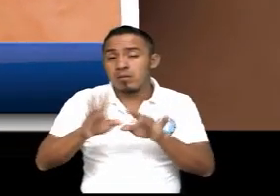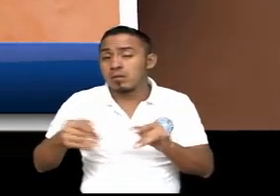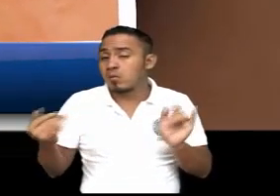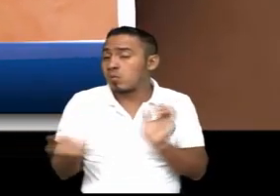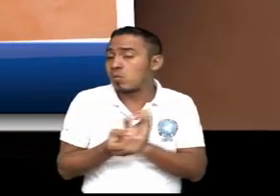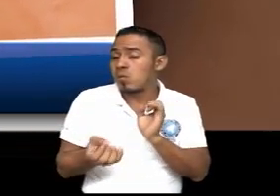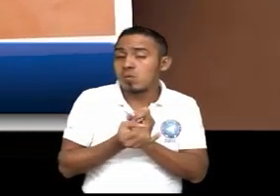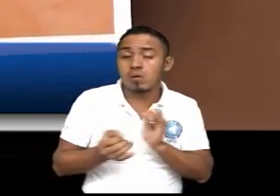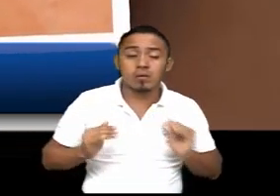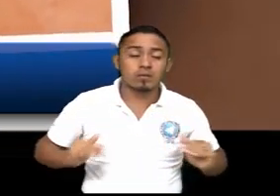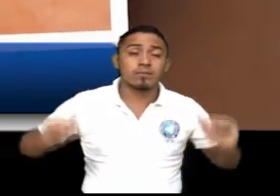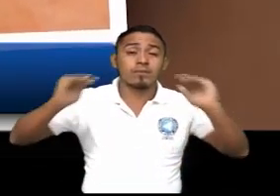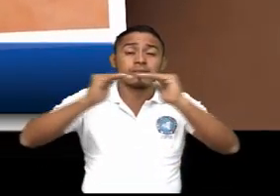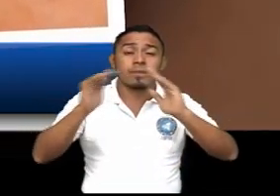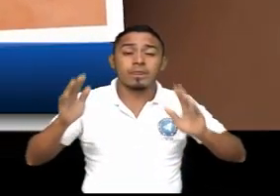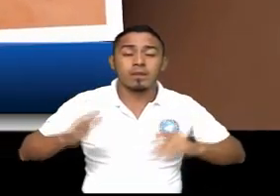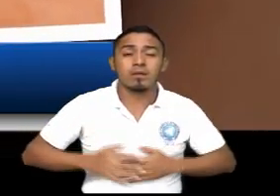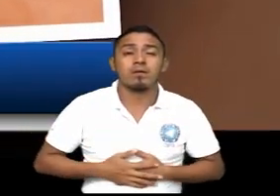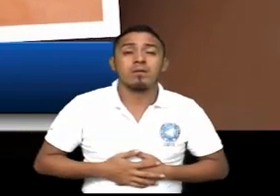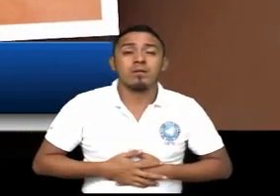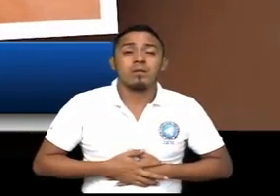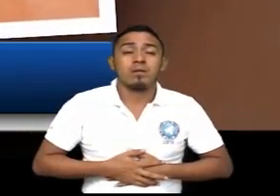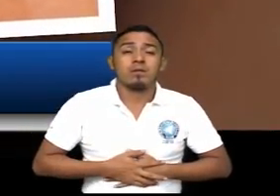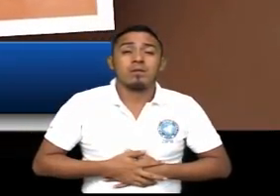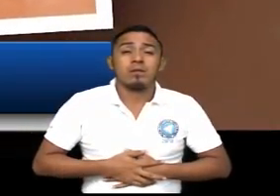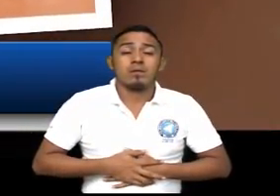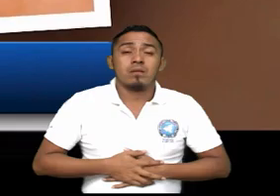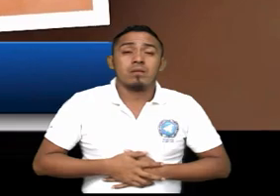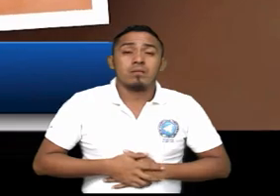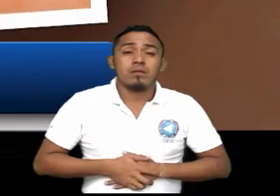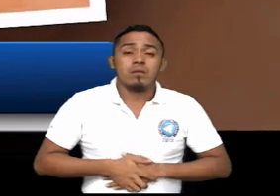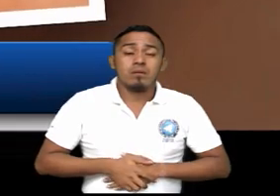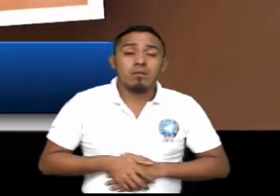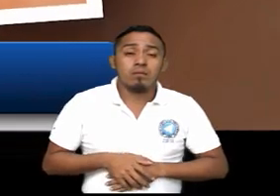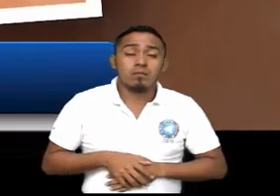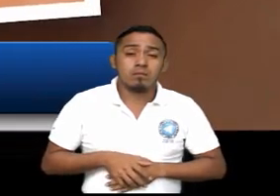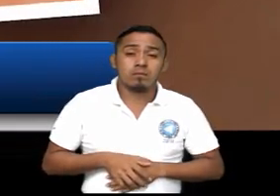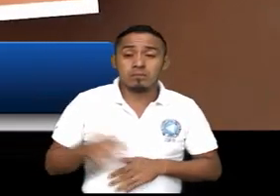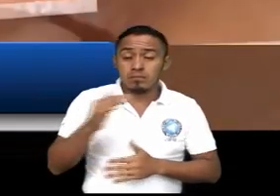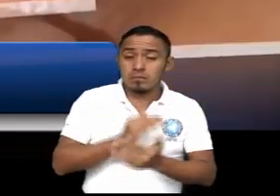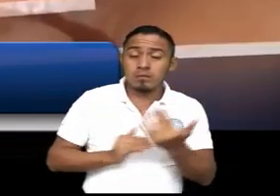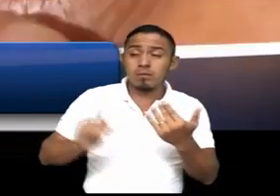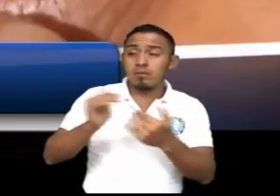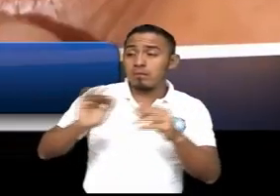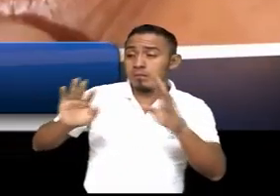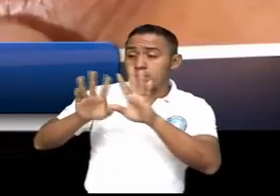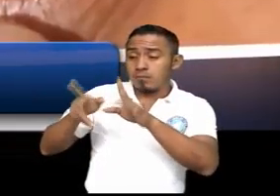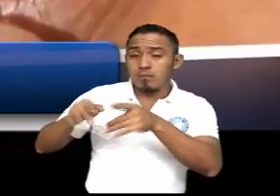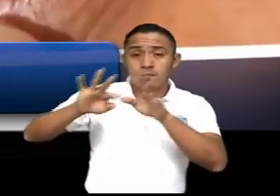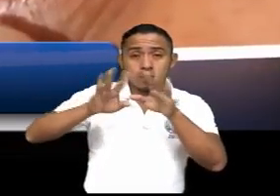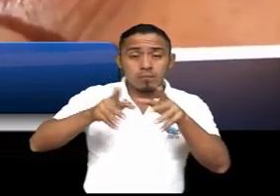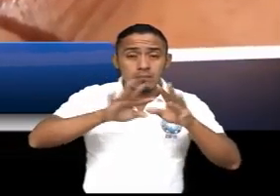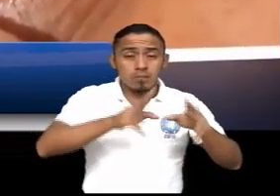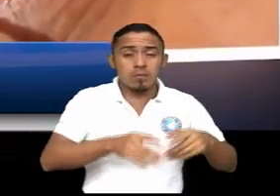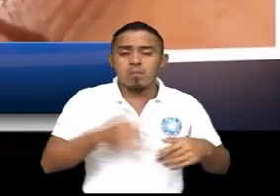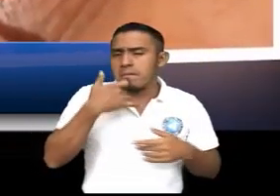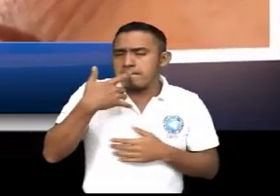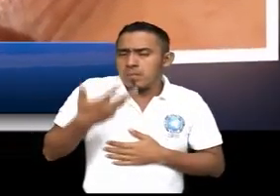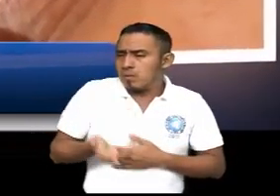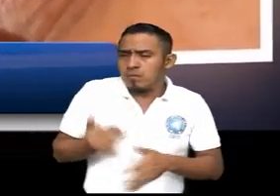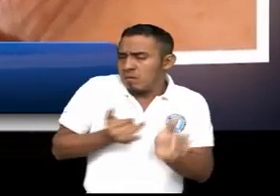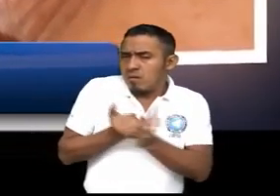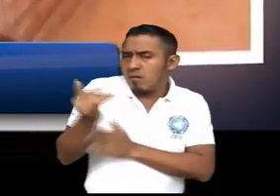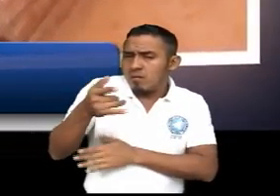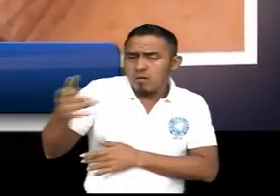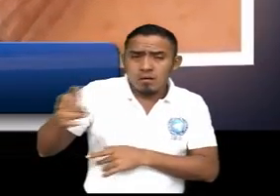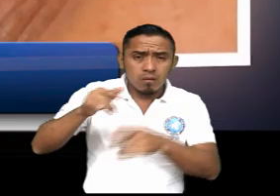igual? Fíjate que no, es más frecuente en el sexo femenino, es más frecuente en la... ¿A qué se debe? ¿Hay estudios de por